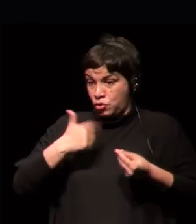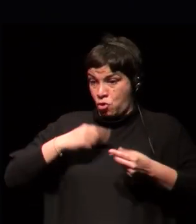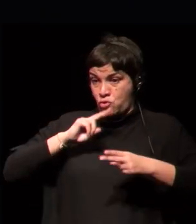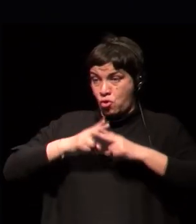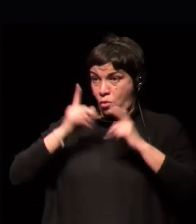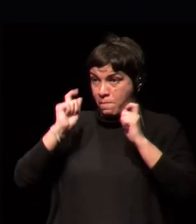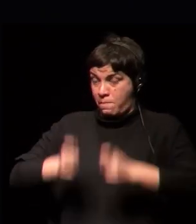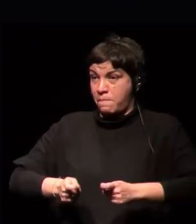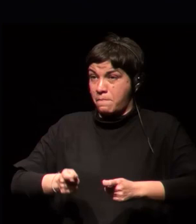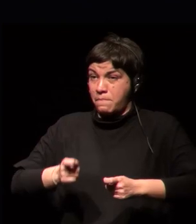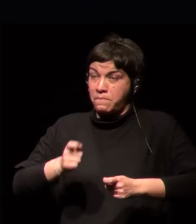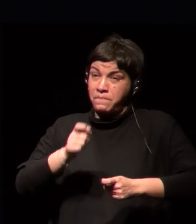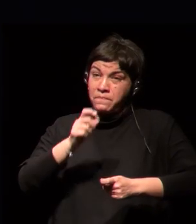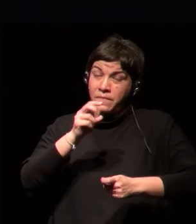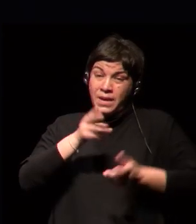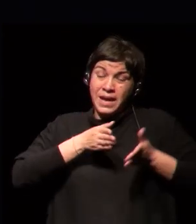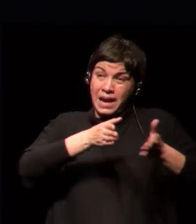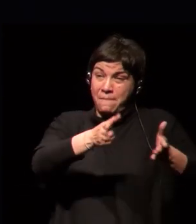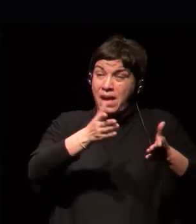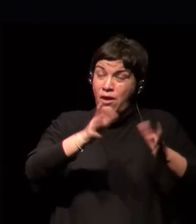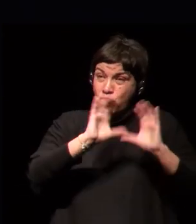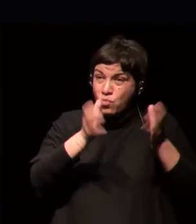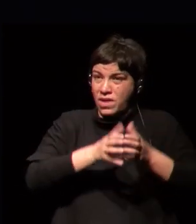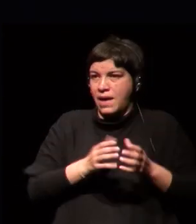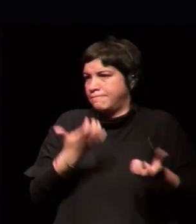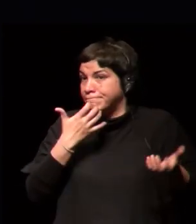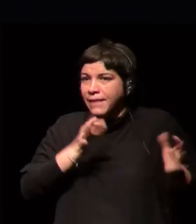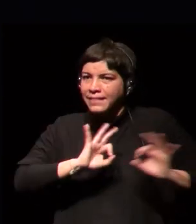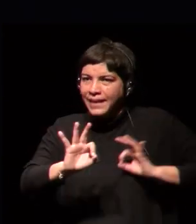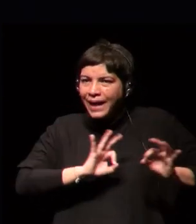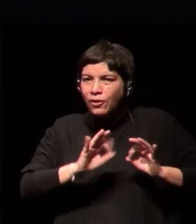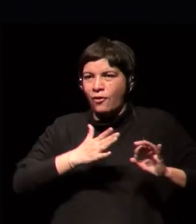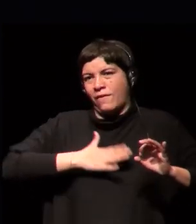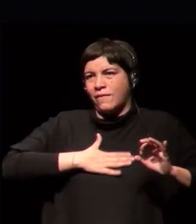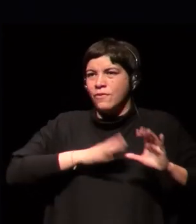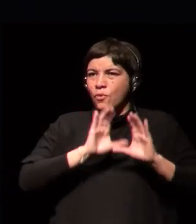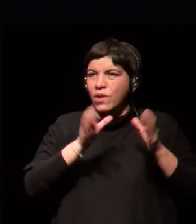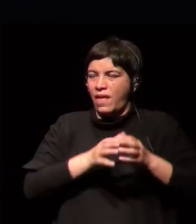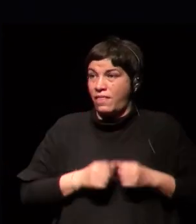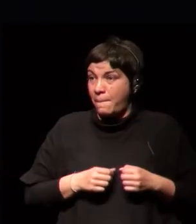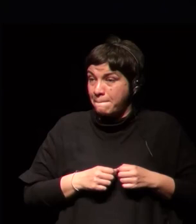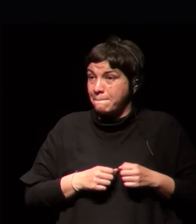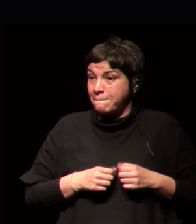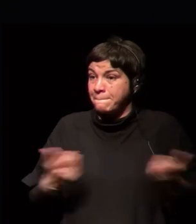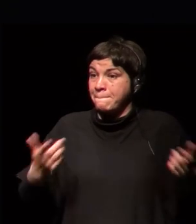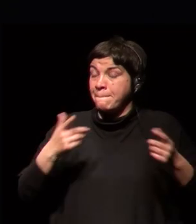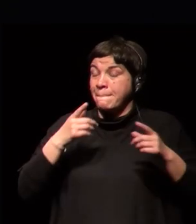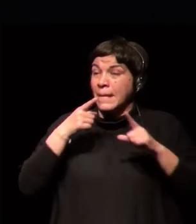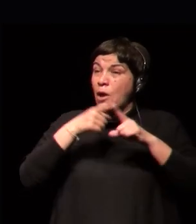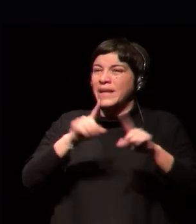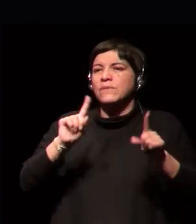comunidad, el teatro de la comunidad, para conseguir que estos asuntos sean